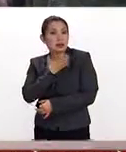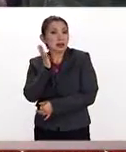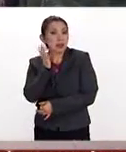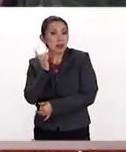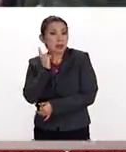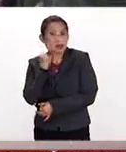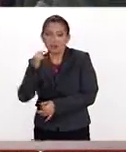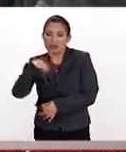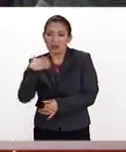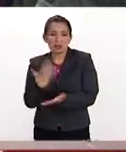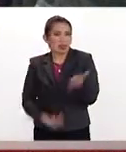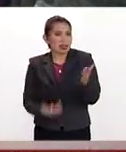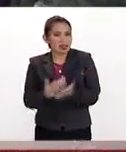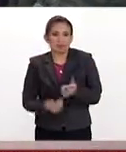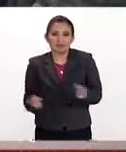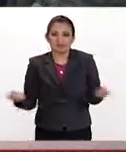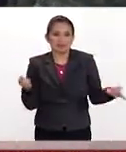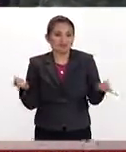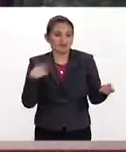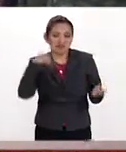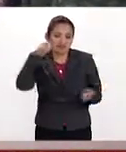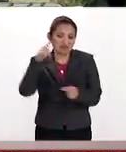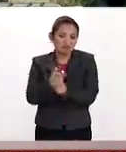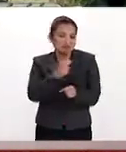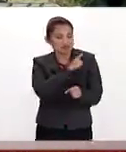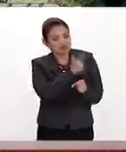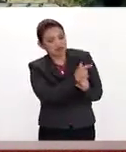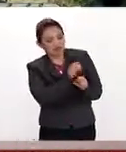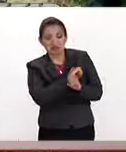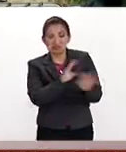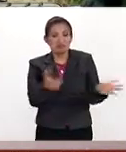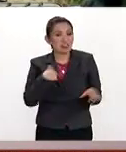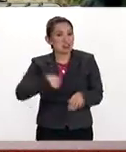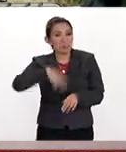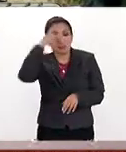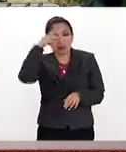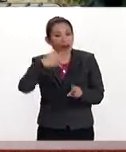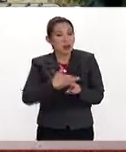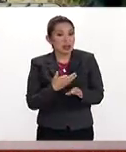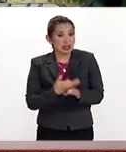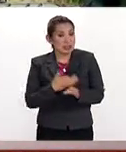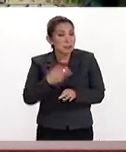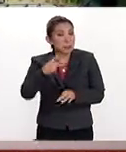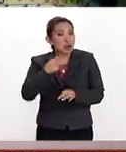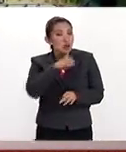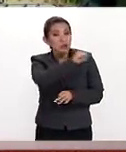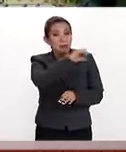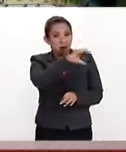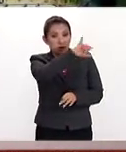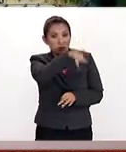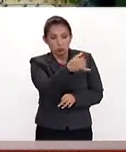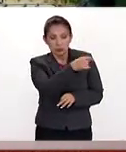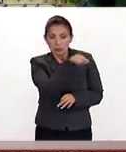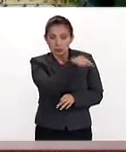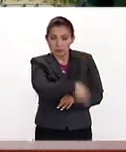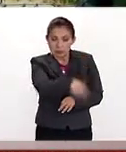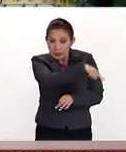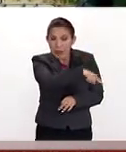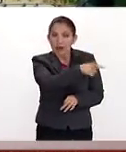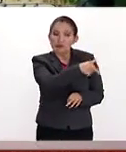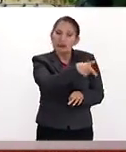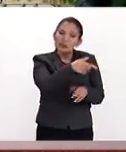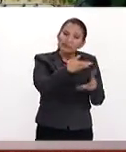es completa. A mí es muy claro observar que esto no sucede en nuestro país hasta el momento. La Suprema Corte de Justicia de la